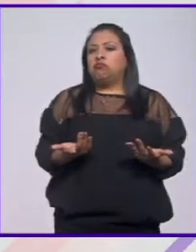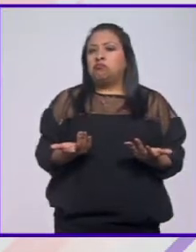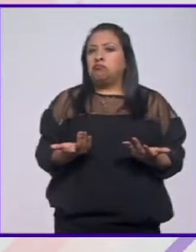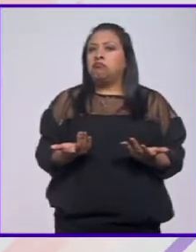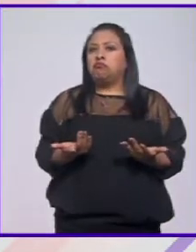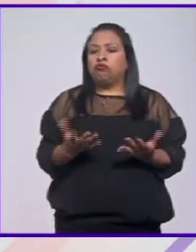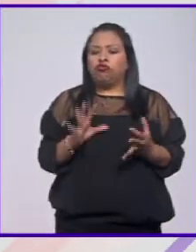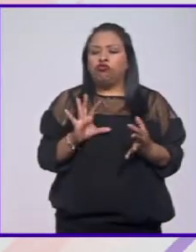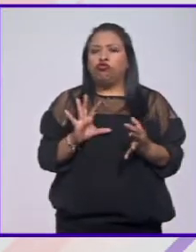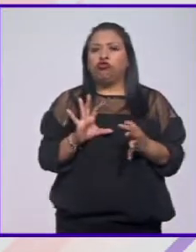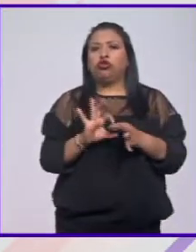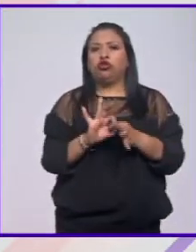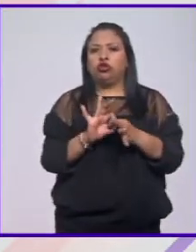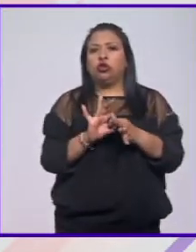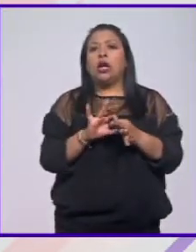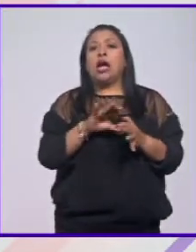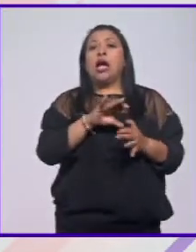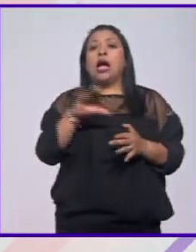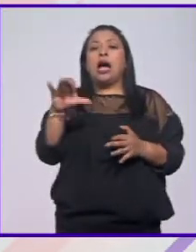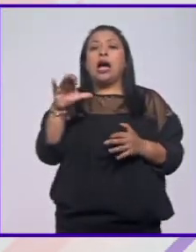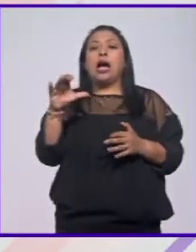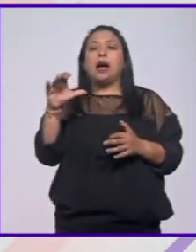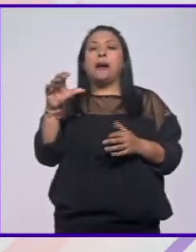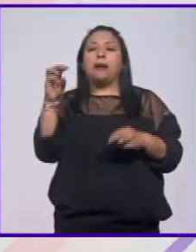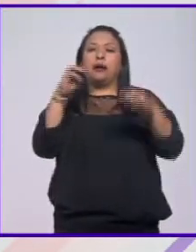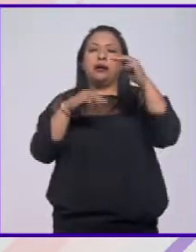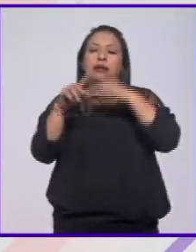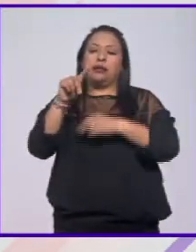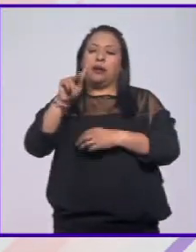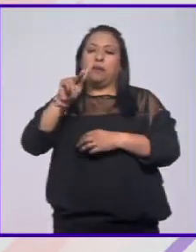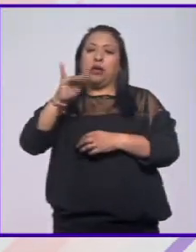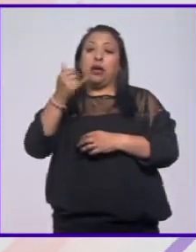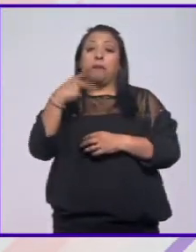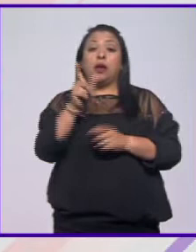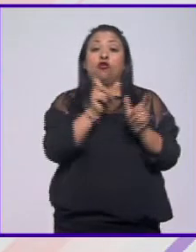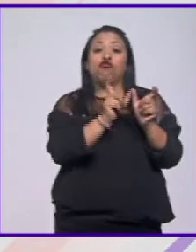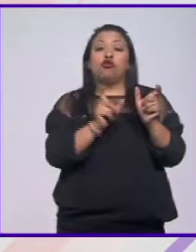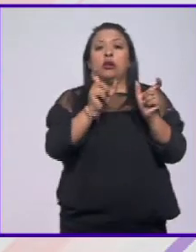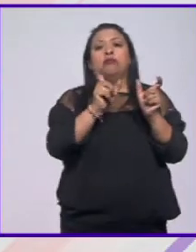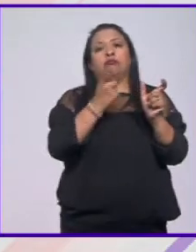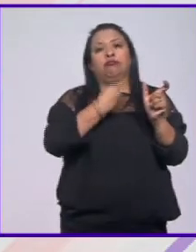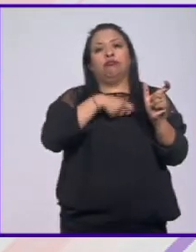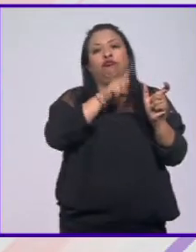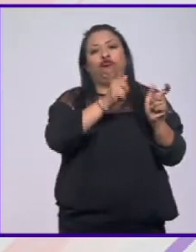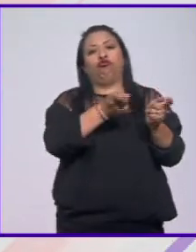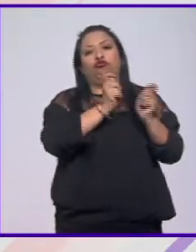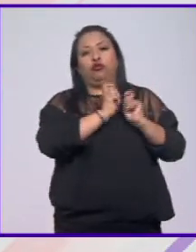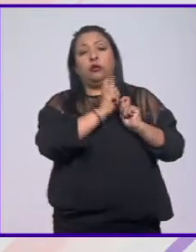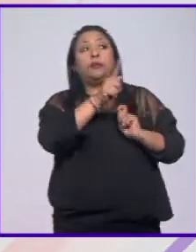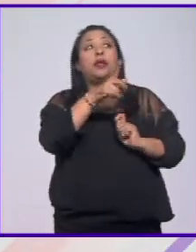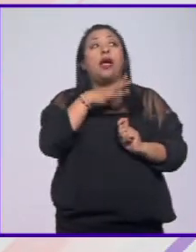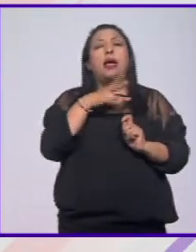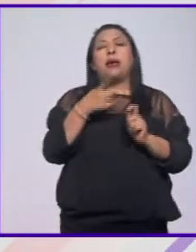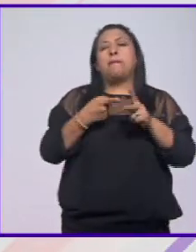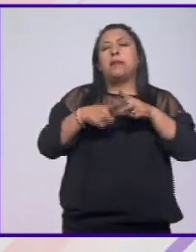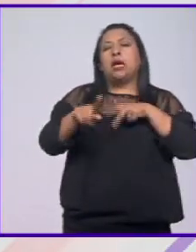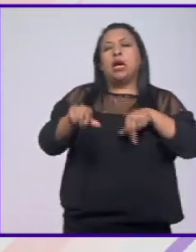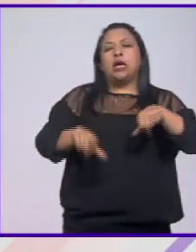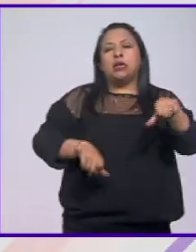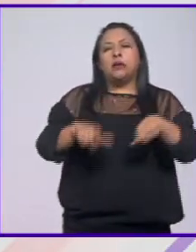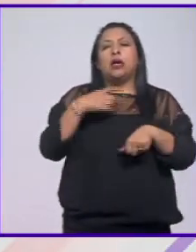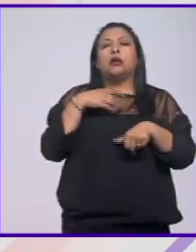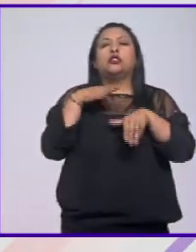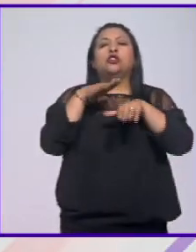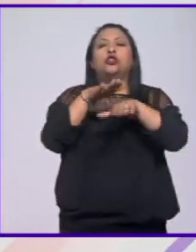pues muy apegados al Cerro del Tepeyac, pero también llevamos los apellidos españoles. Algunas de sus primeras actividades girarán